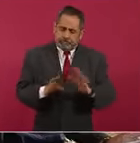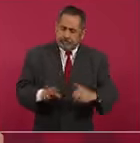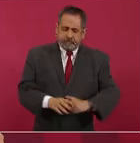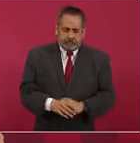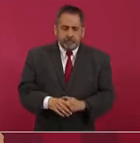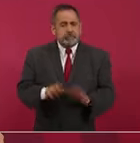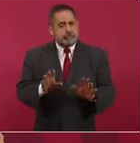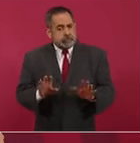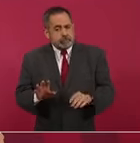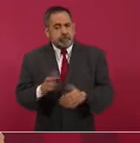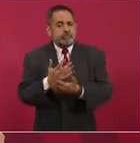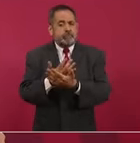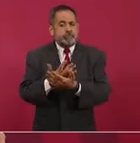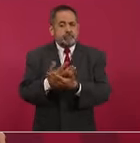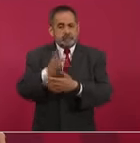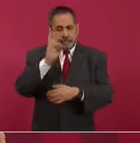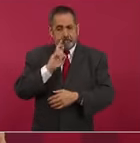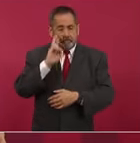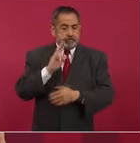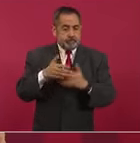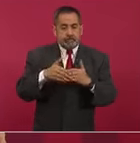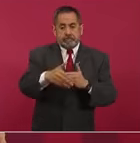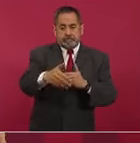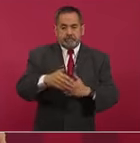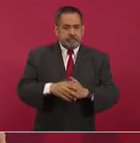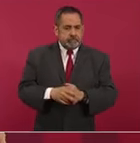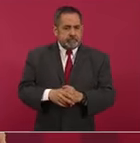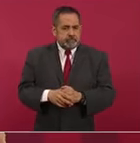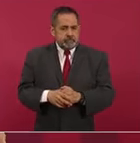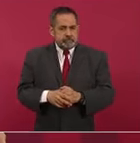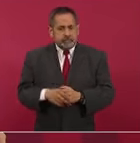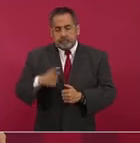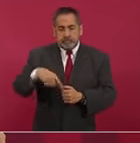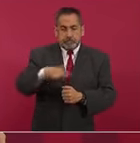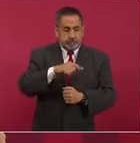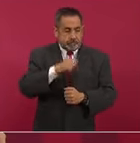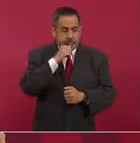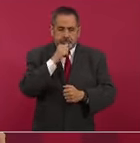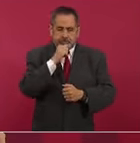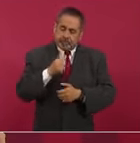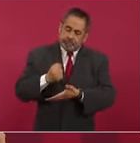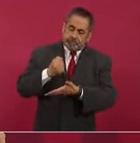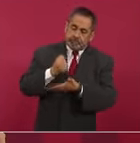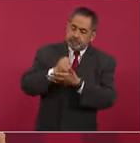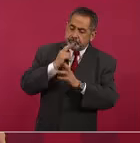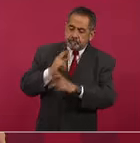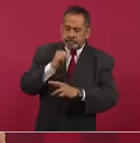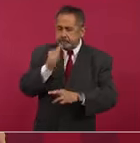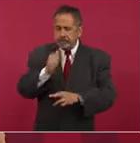Pero hay que esperar, a lo mejor todavía no está resuelto.